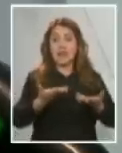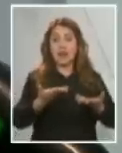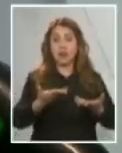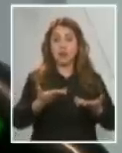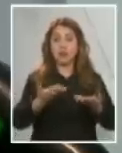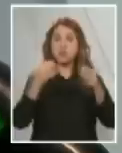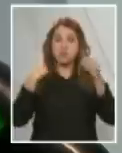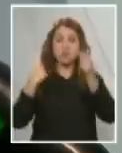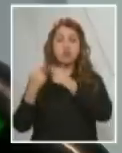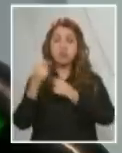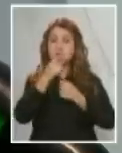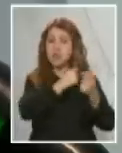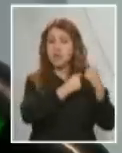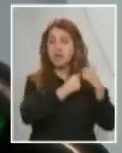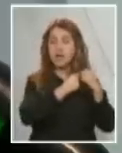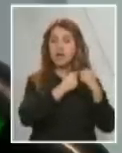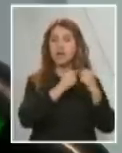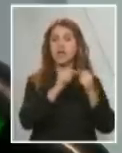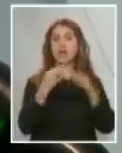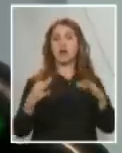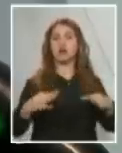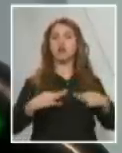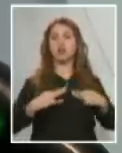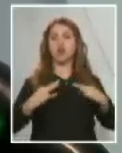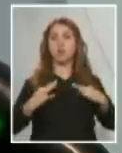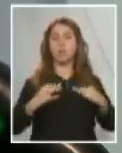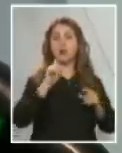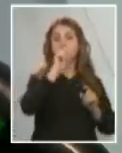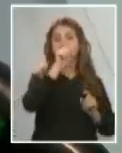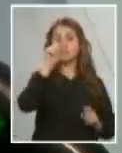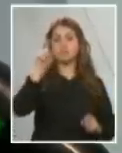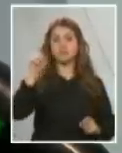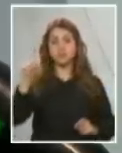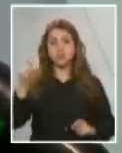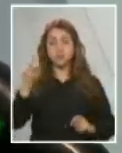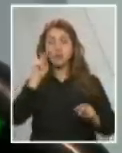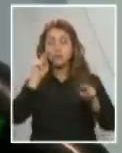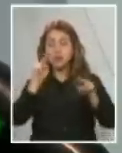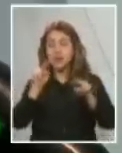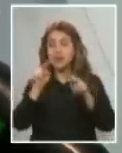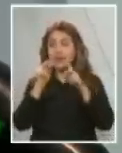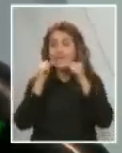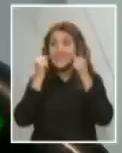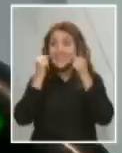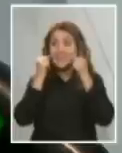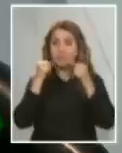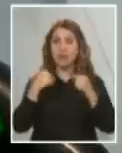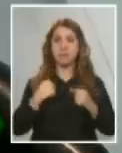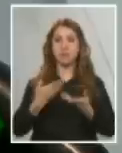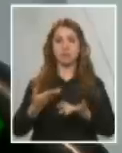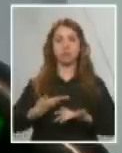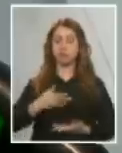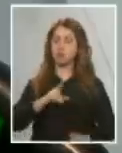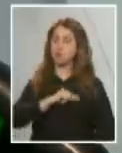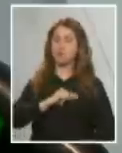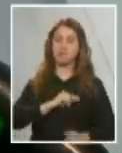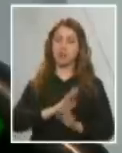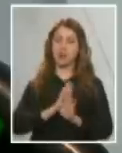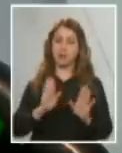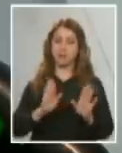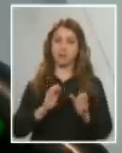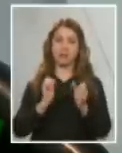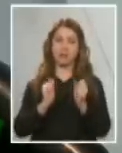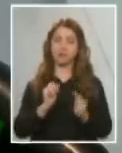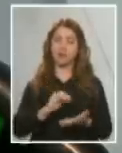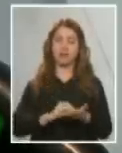su muñeca, el ropero, las ropas, o sea, y mirarla sonreír, yo para mí fue un premio. ¿Qué